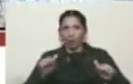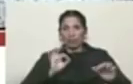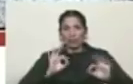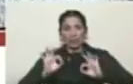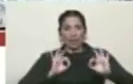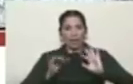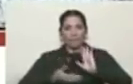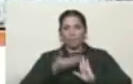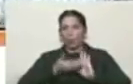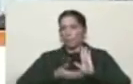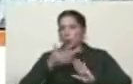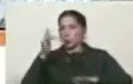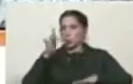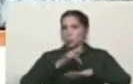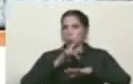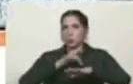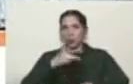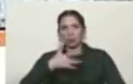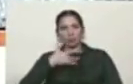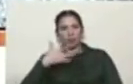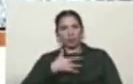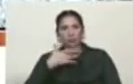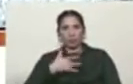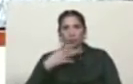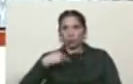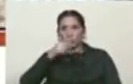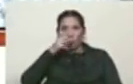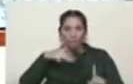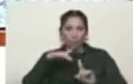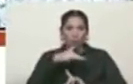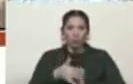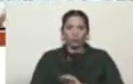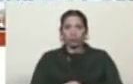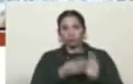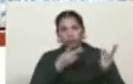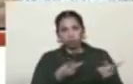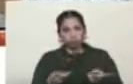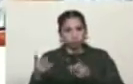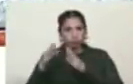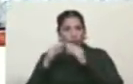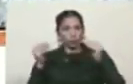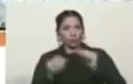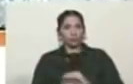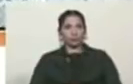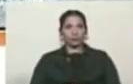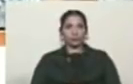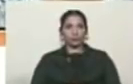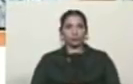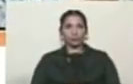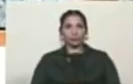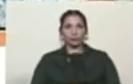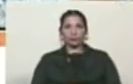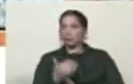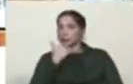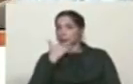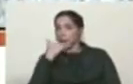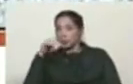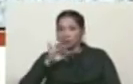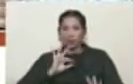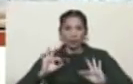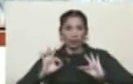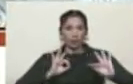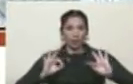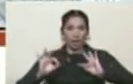muy profunda del sentimiento de nuestros pueblos. Así que la invitación para todas y todos a acercarse acá en el Teatro Teresa Carreño,